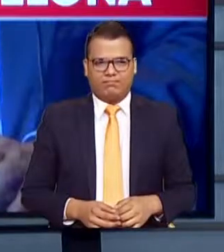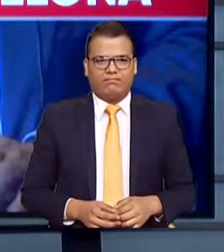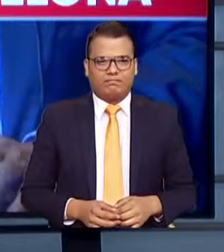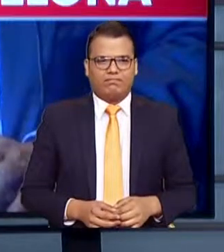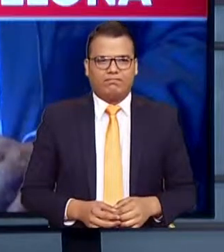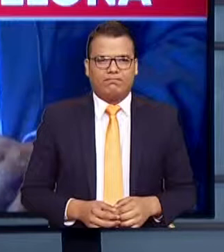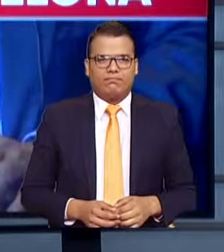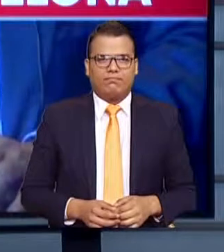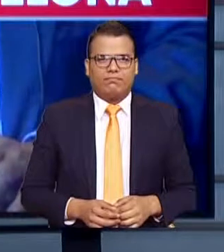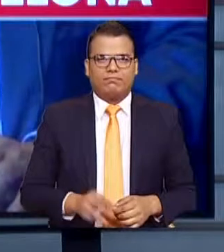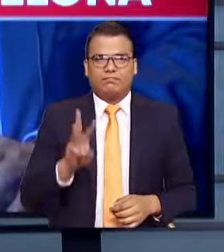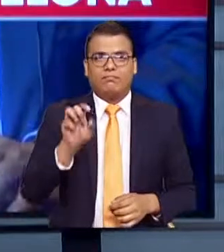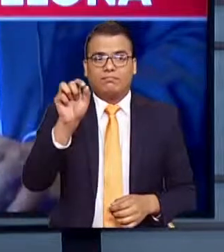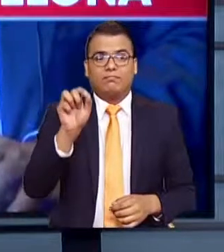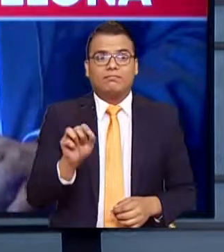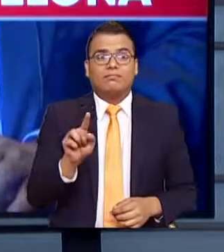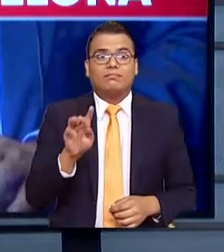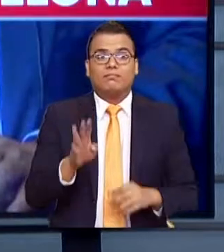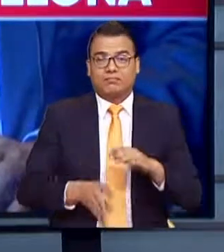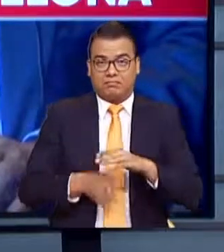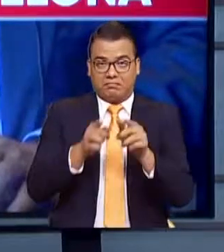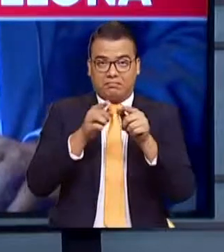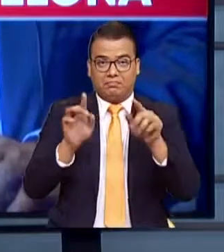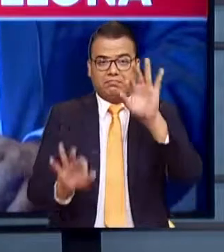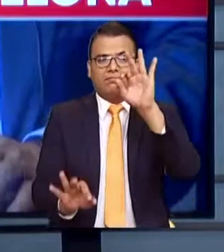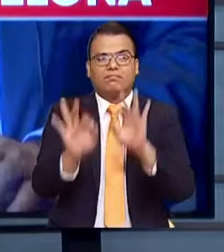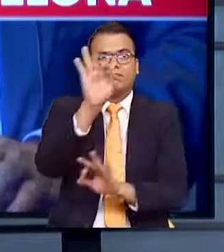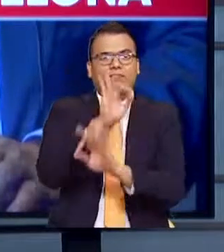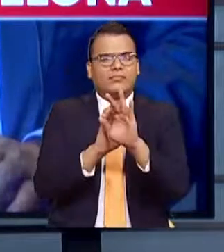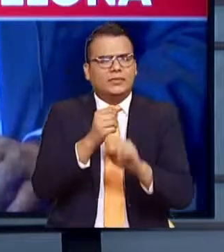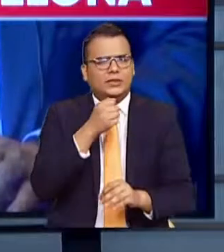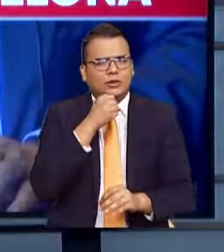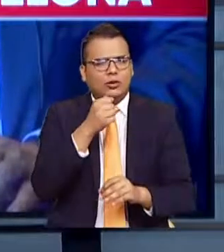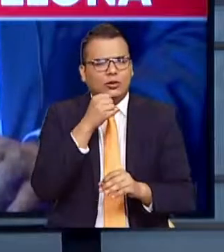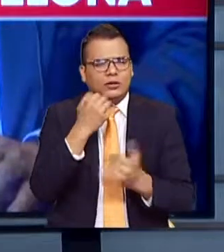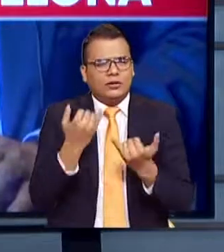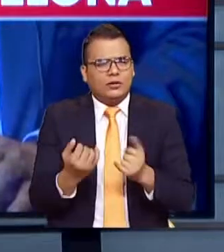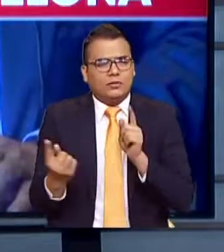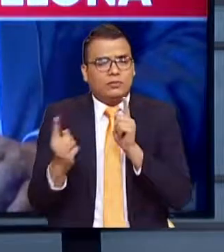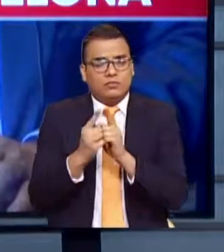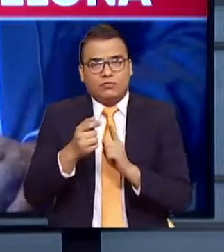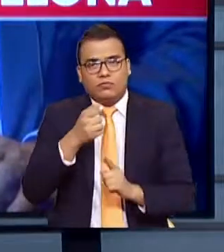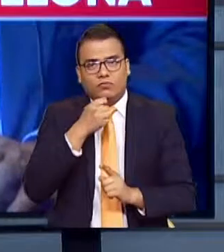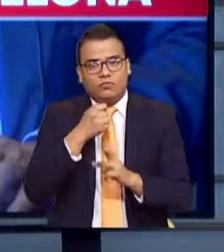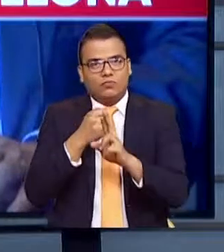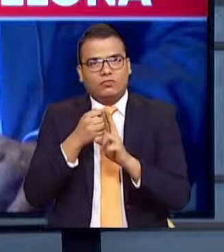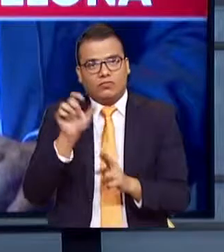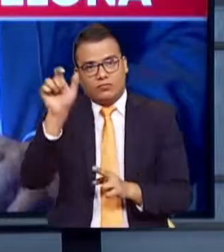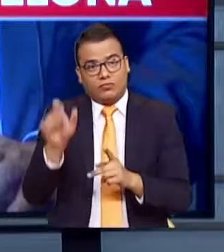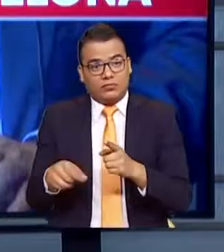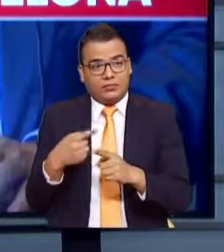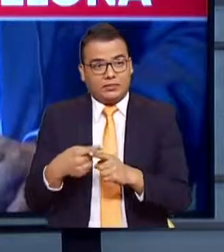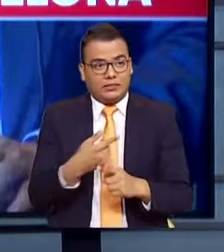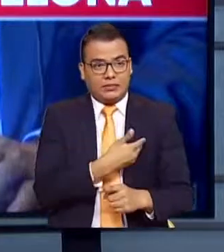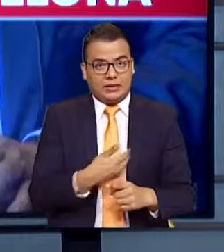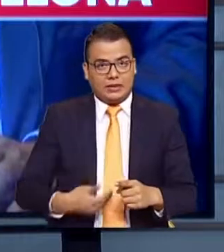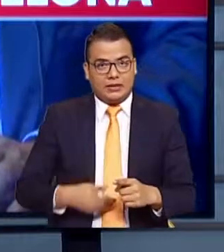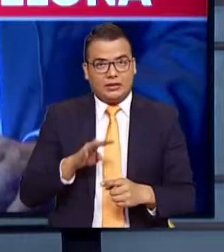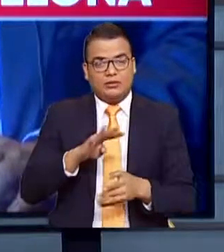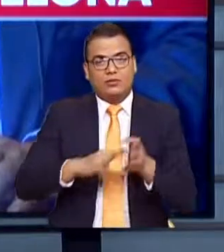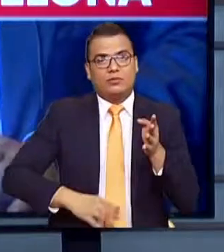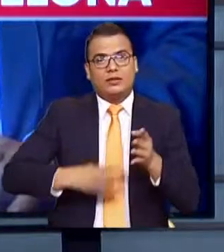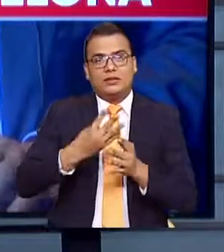8 14 minutos continuamos en telepacífico noticias con la entrevista exclusiva a joan laporta ex presidente del fc barcelona